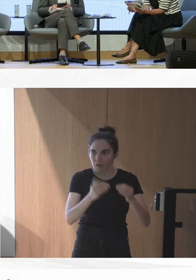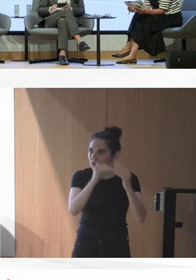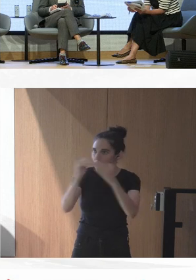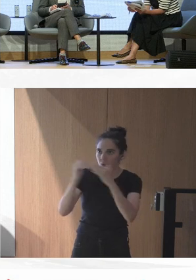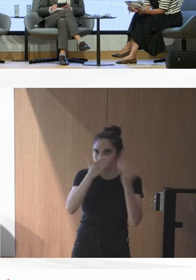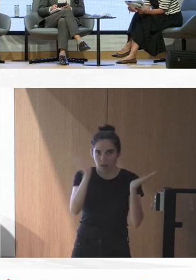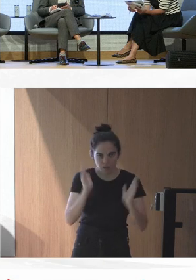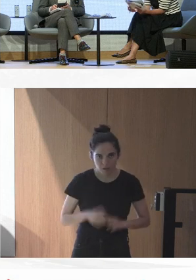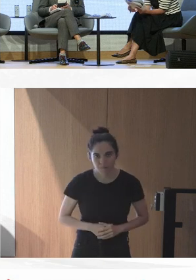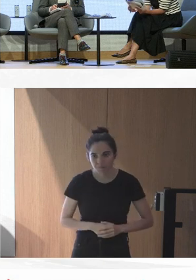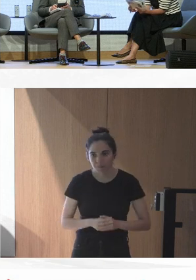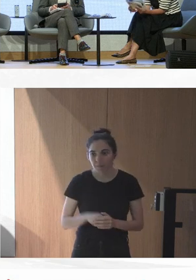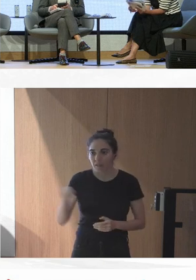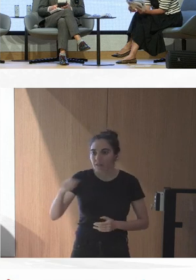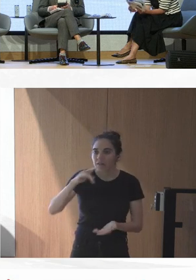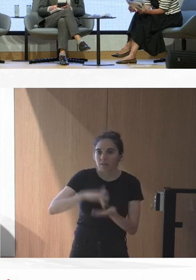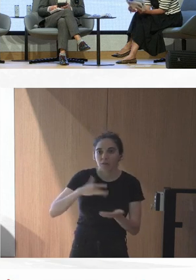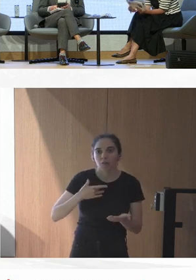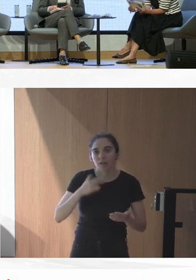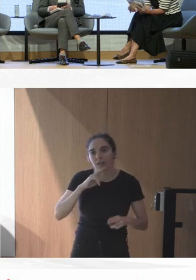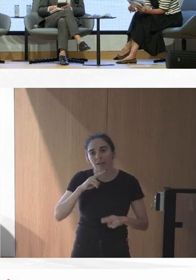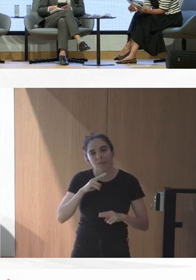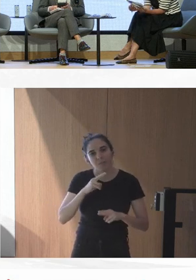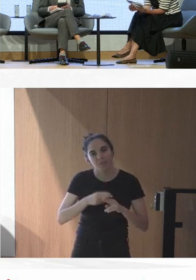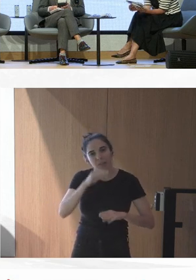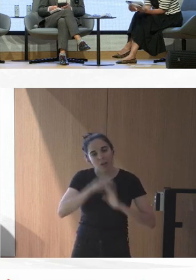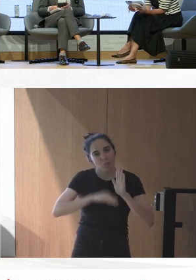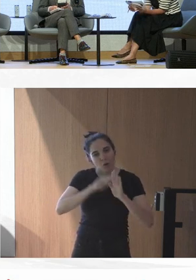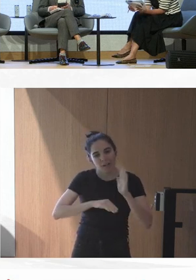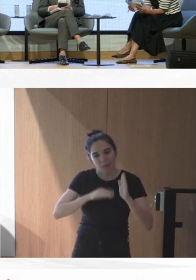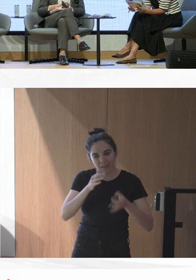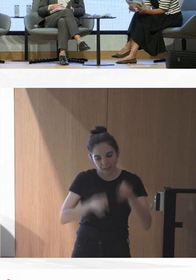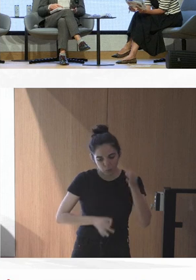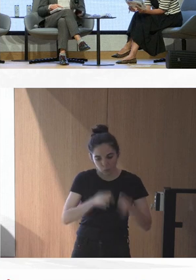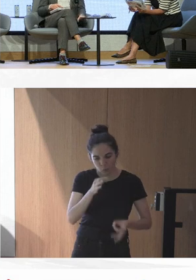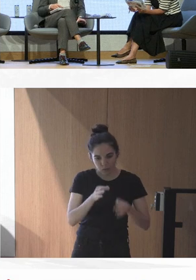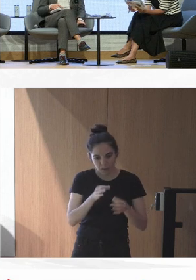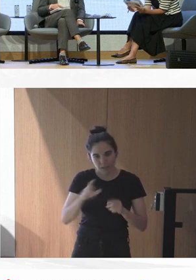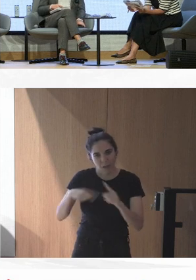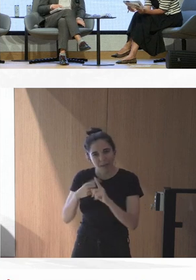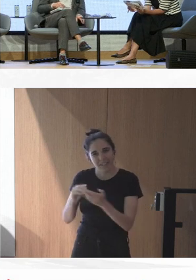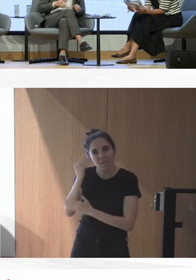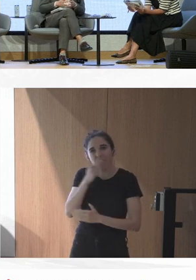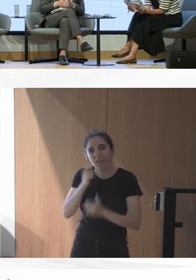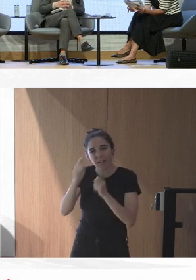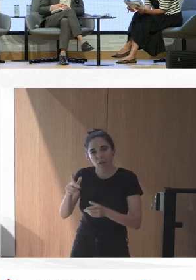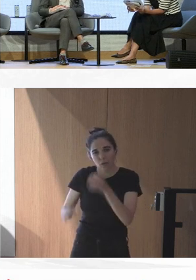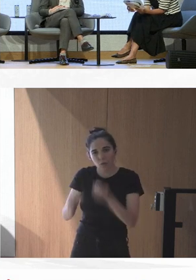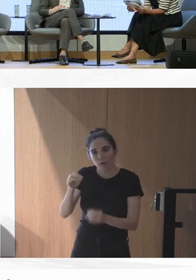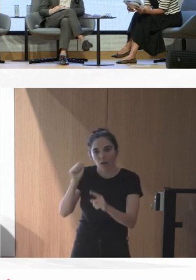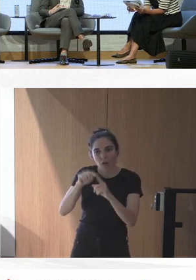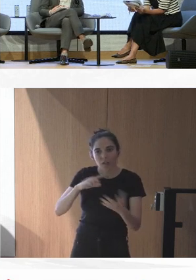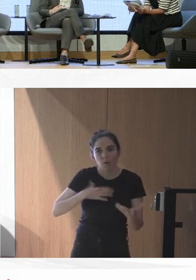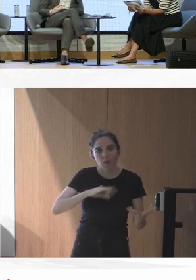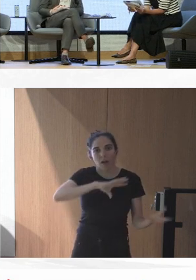para hacer eso, ella promovió la creación de un programa de justicia y de facilitadores de justicia para implantar esos ajustes